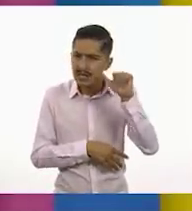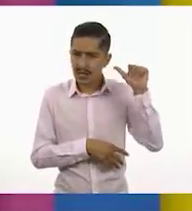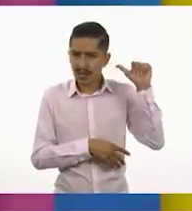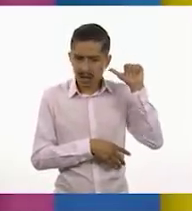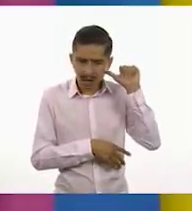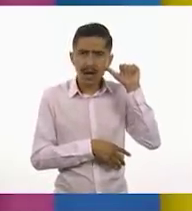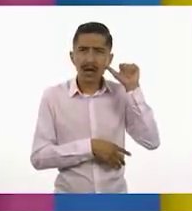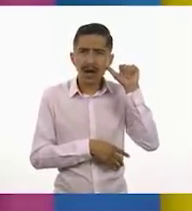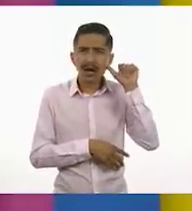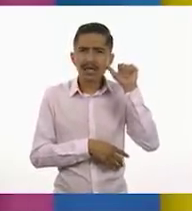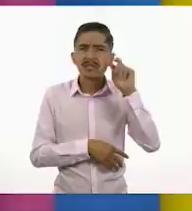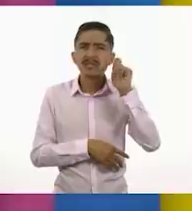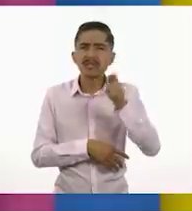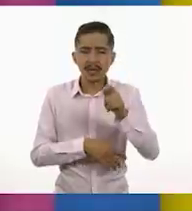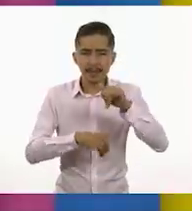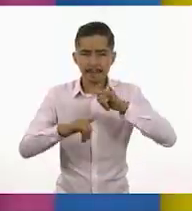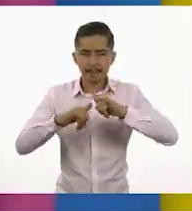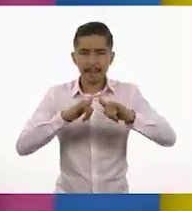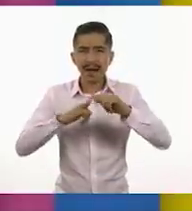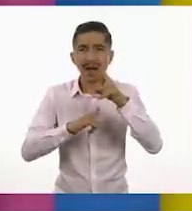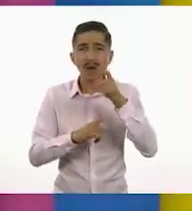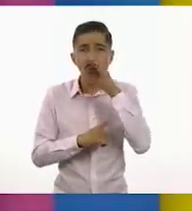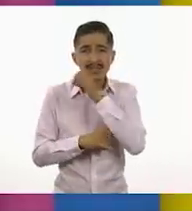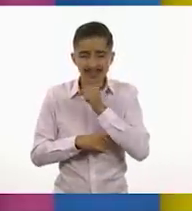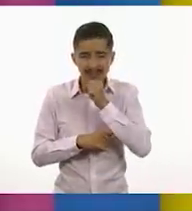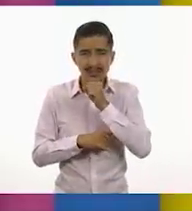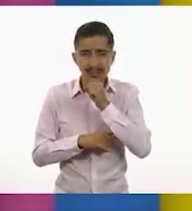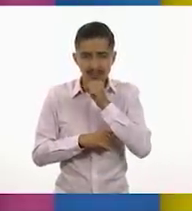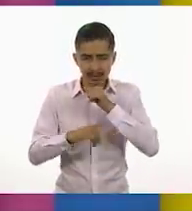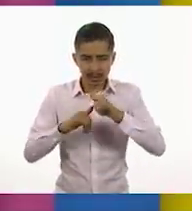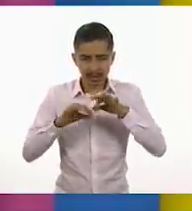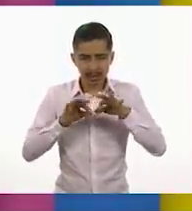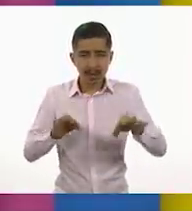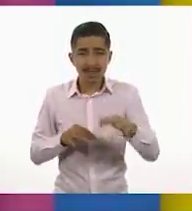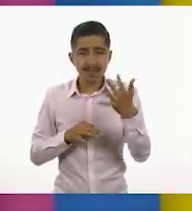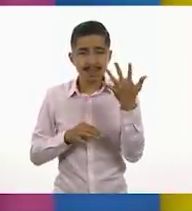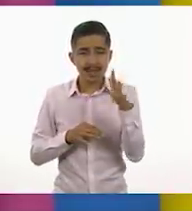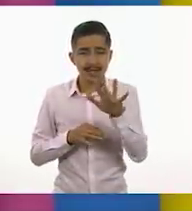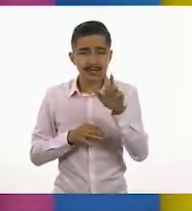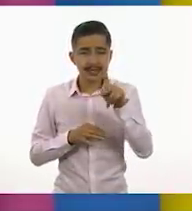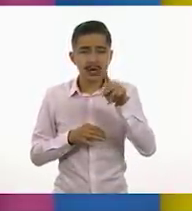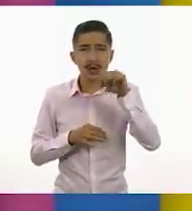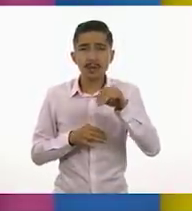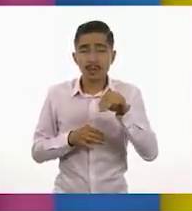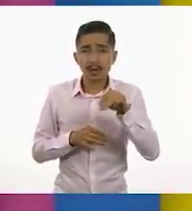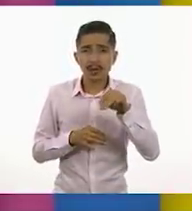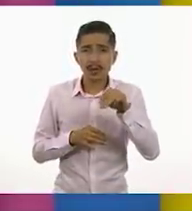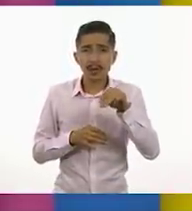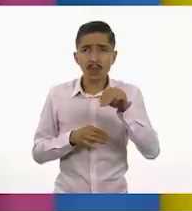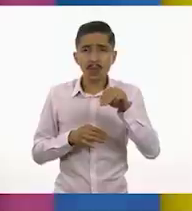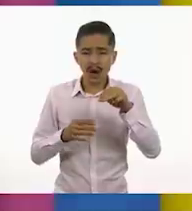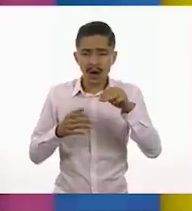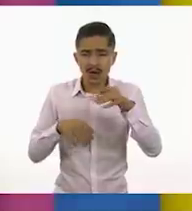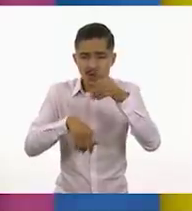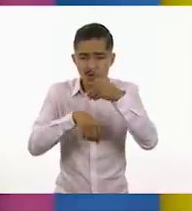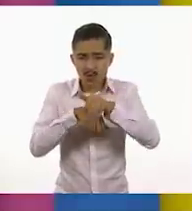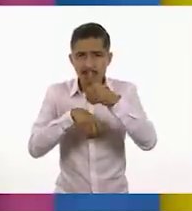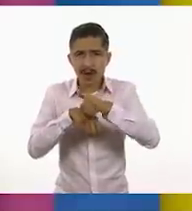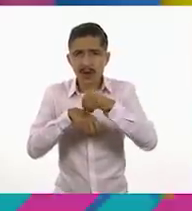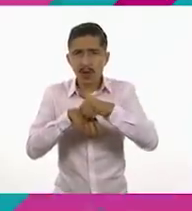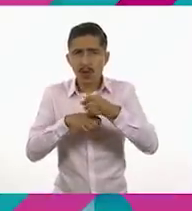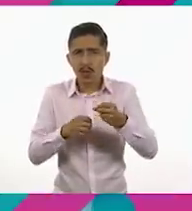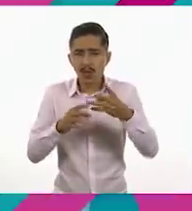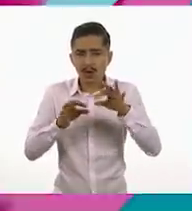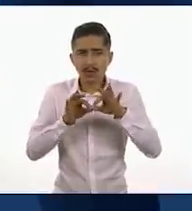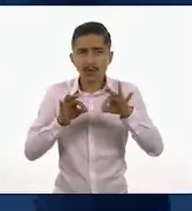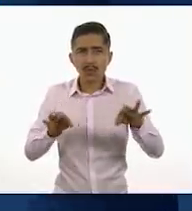que en la escala gráfica del mapa de Aguascalientes correspondía a 10 kilómetros. Entonces, ¿la escala numérica sería